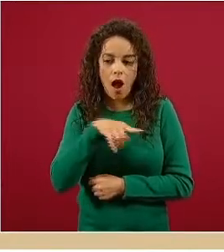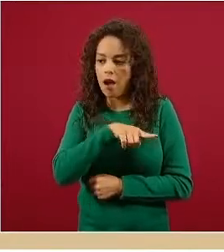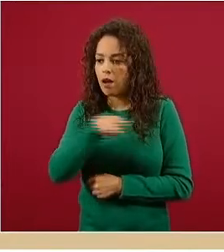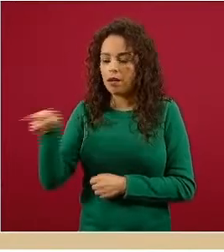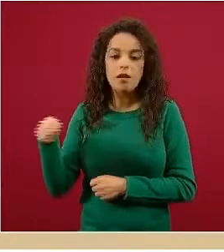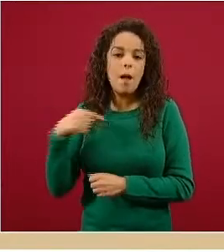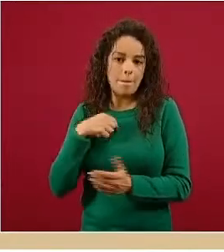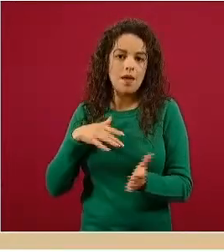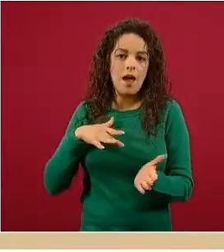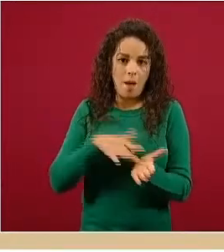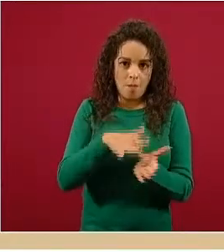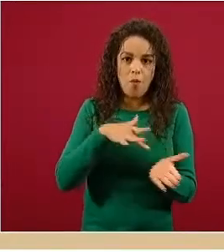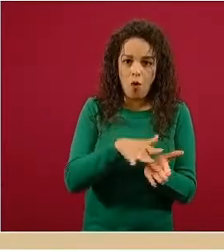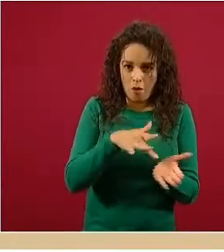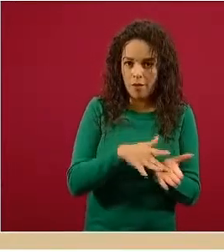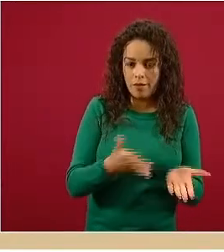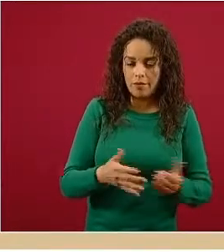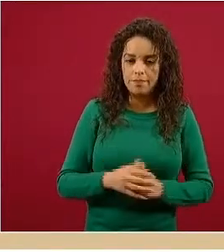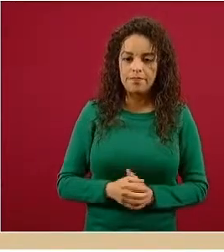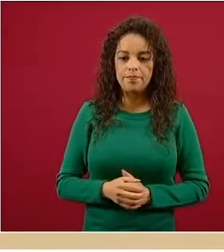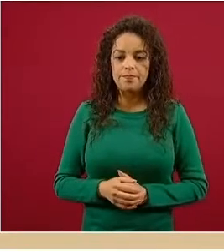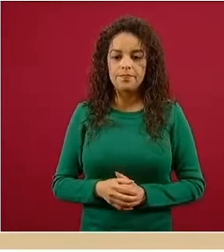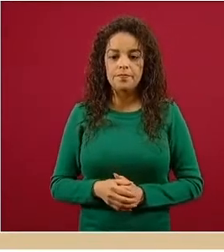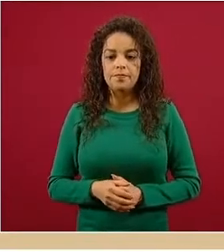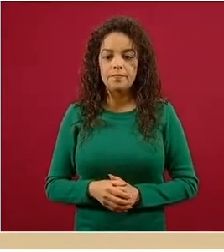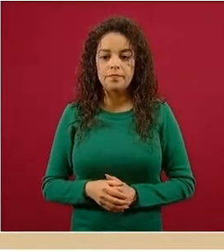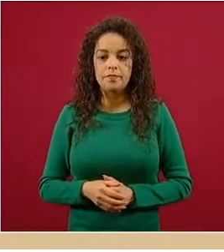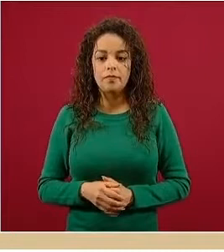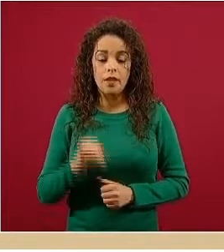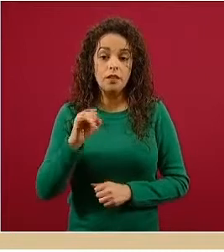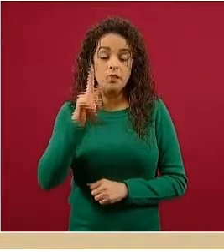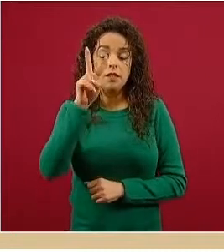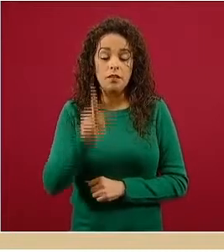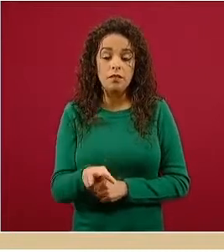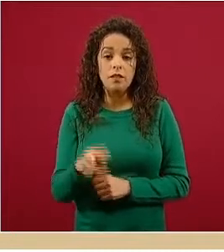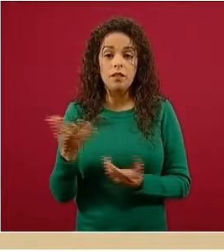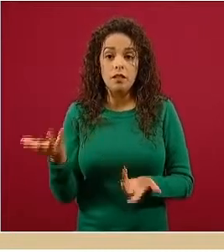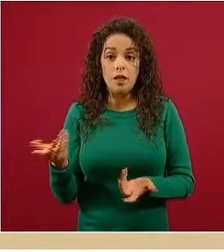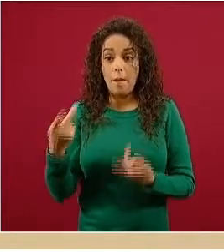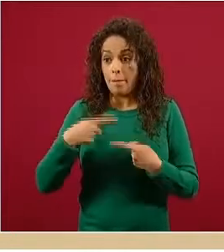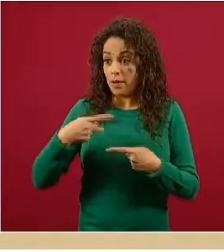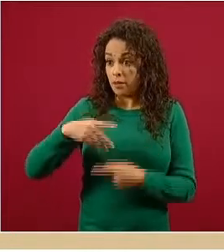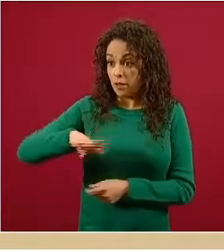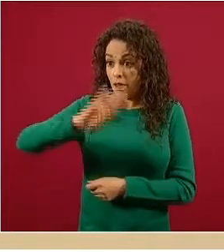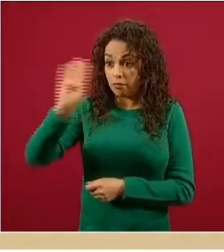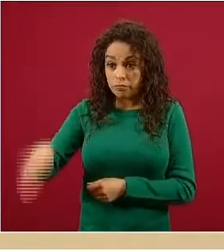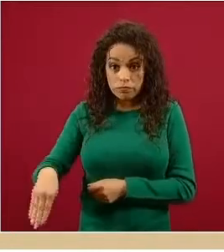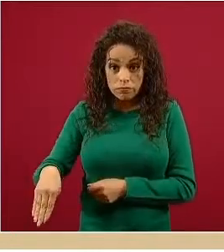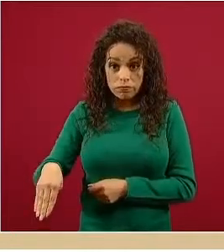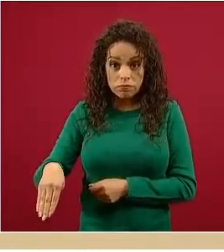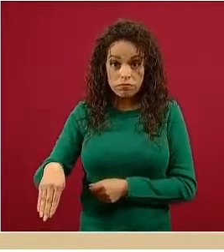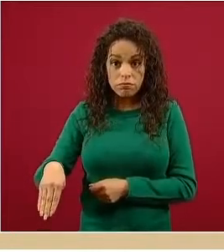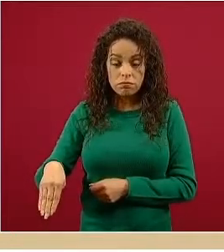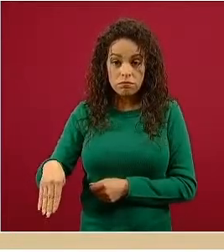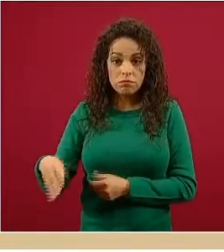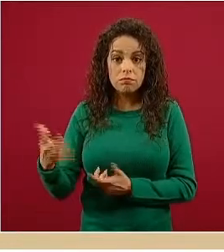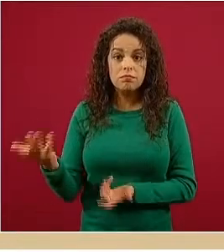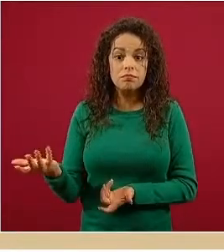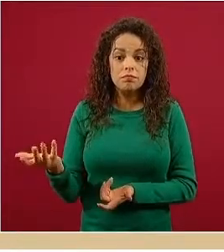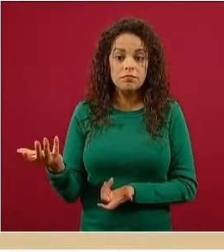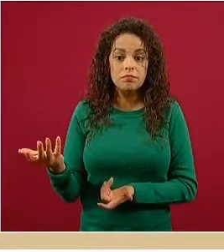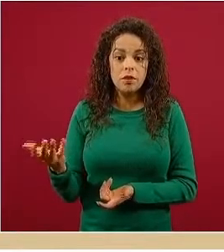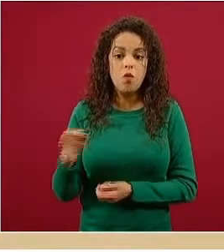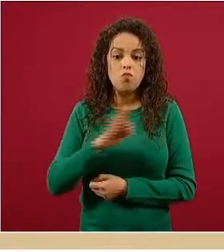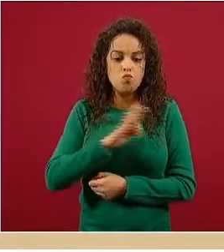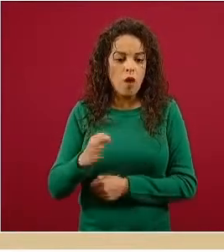psiquiatras o psicólogos para llevar a cabo también muchas de estas recomendaciones. Le hablo a las personas que van a acompañar, los amigos,